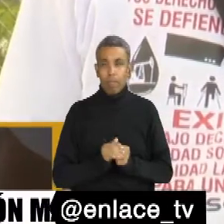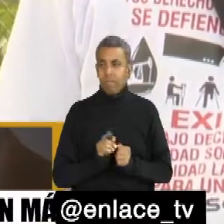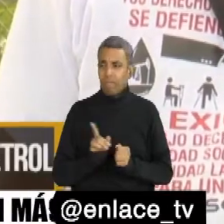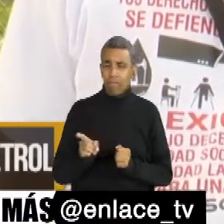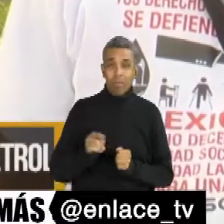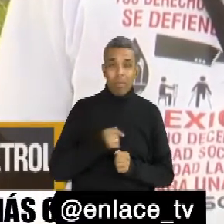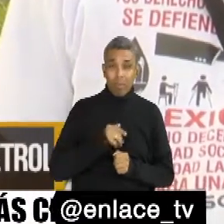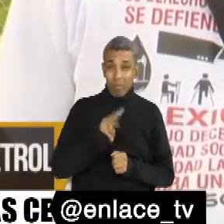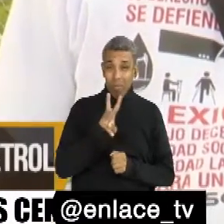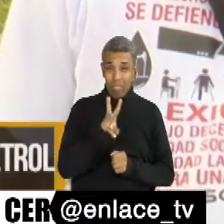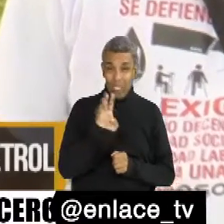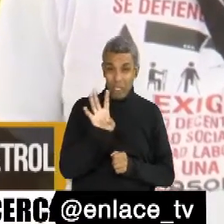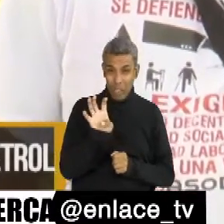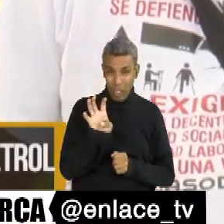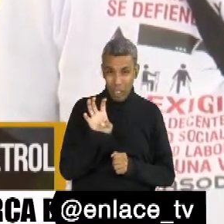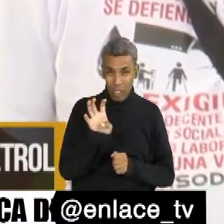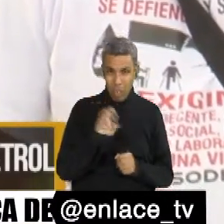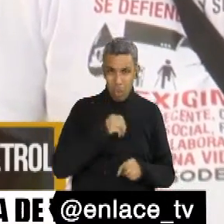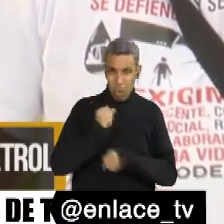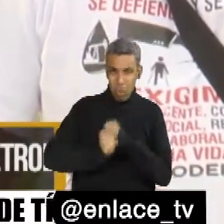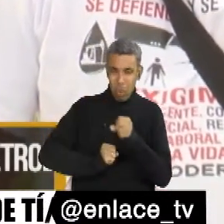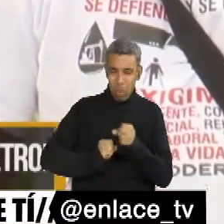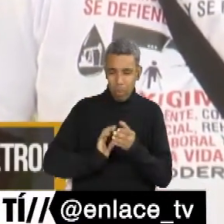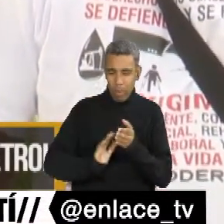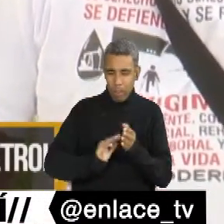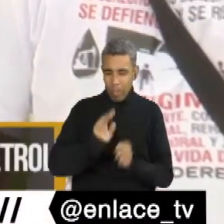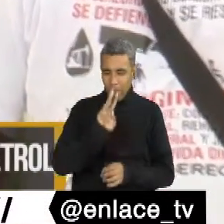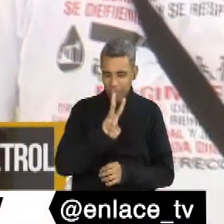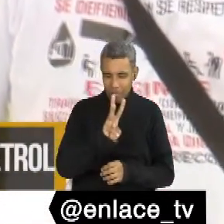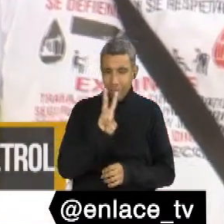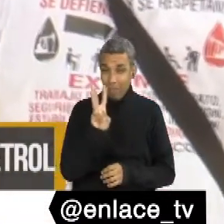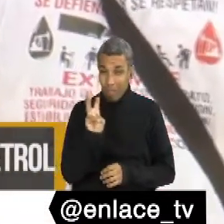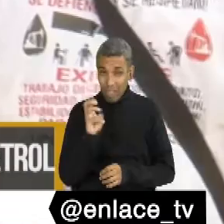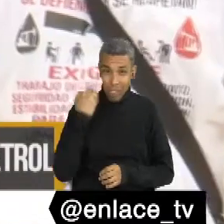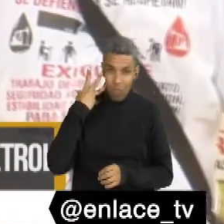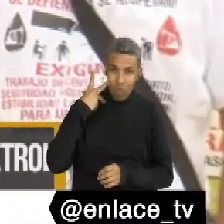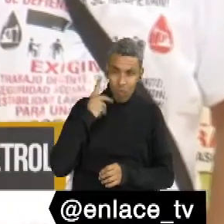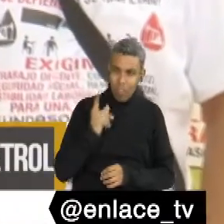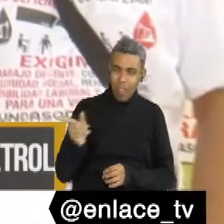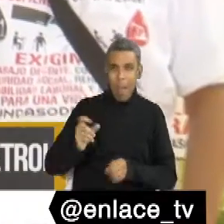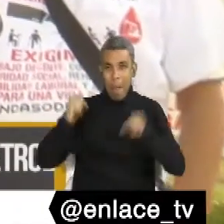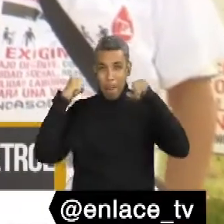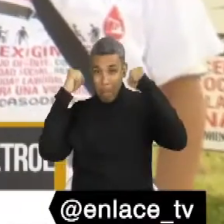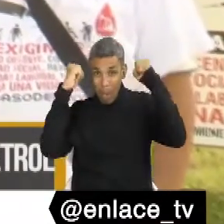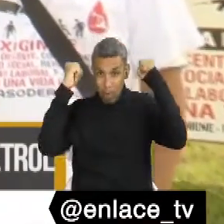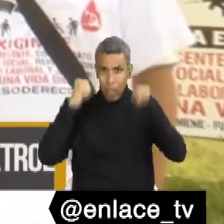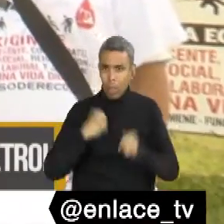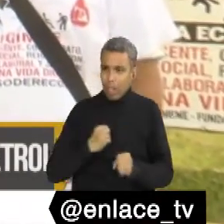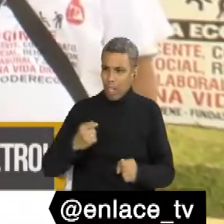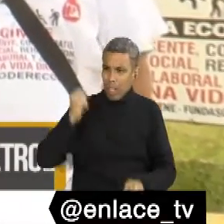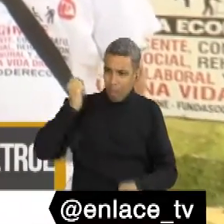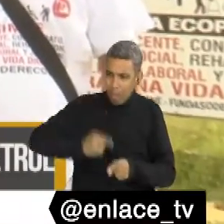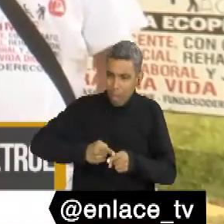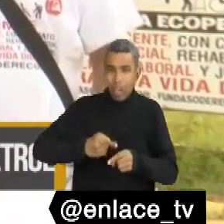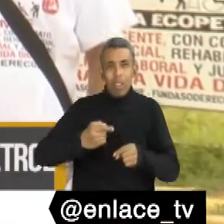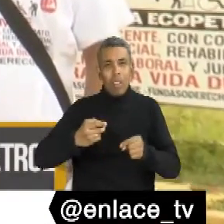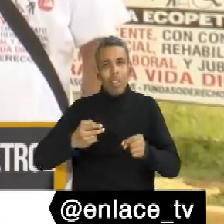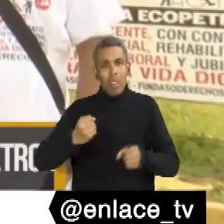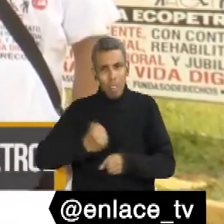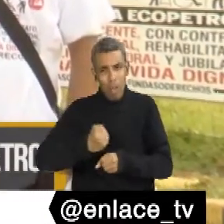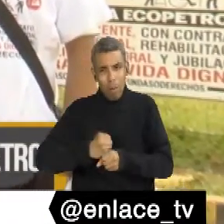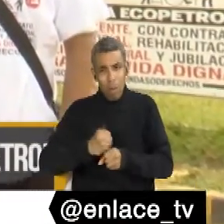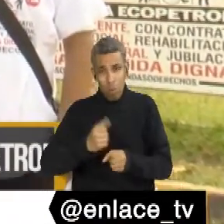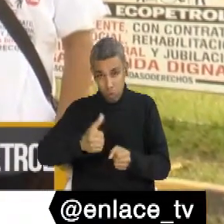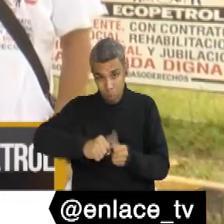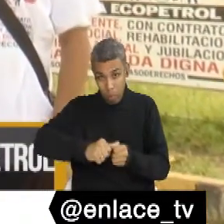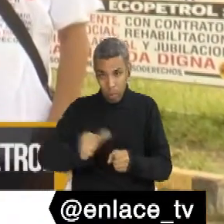pacífica trabajadores temporales de la nómina directa de Ecopetrol, y ellos continúan aquí haciéndole varias exigencias a la